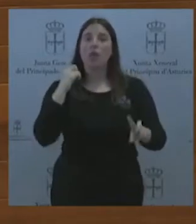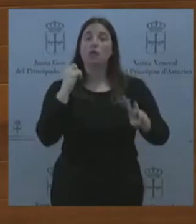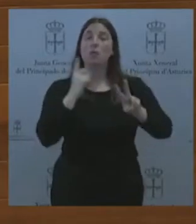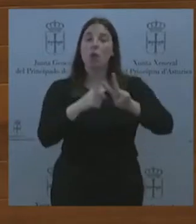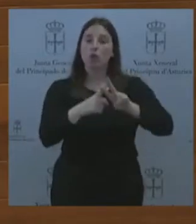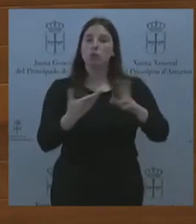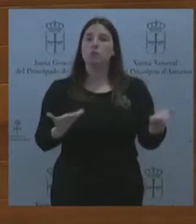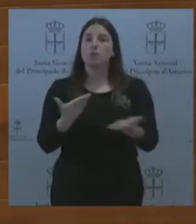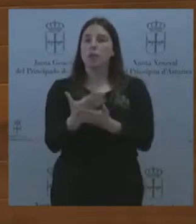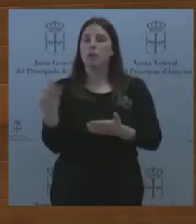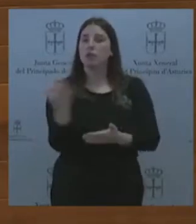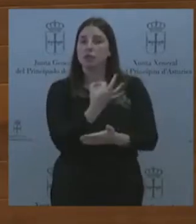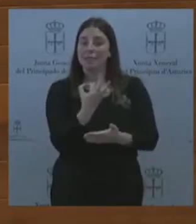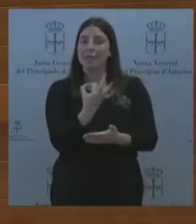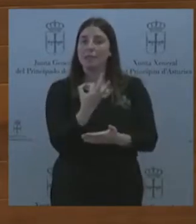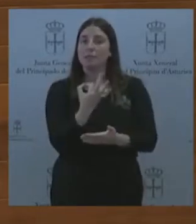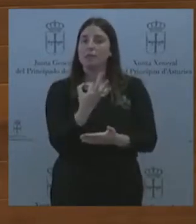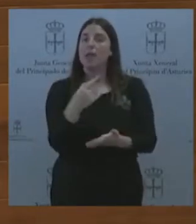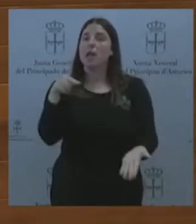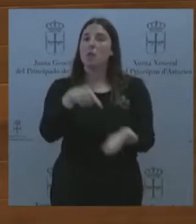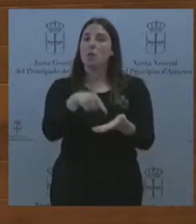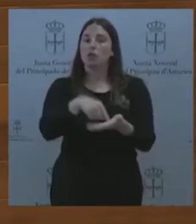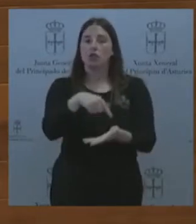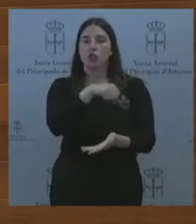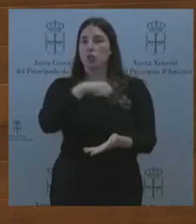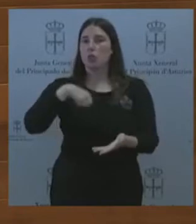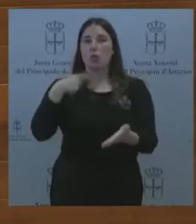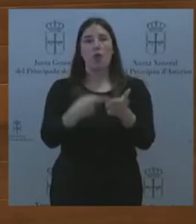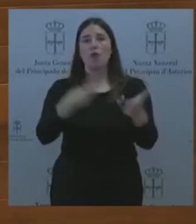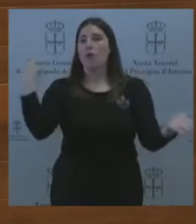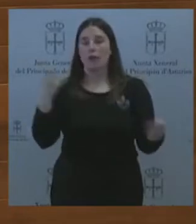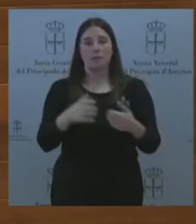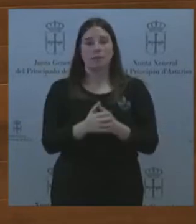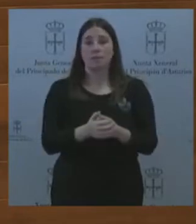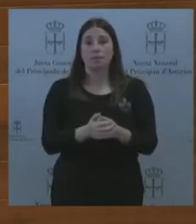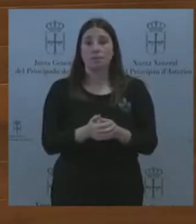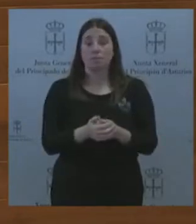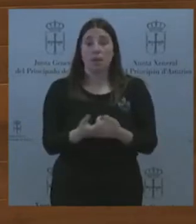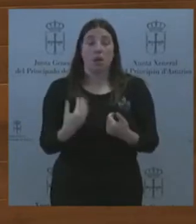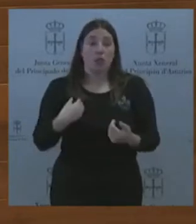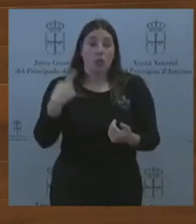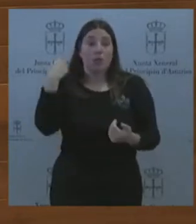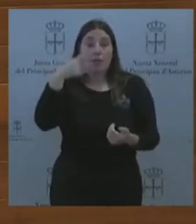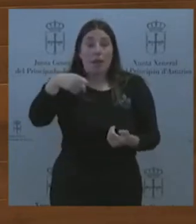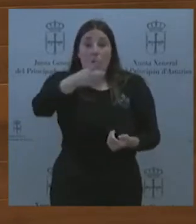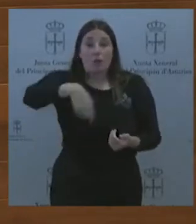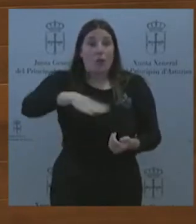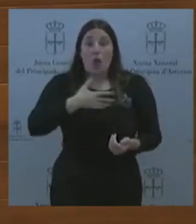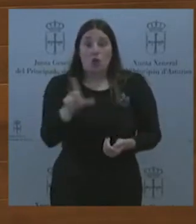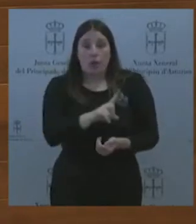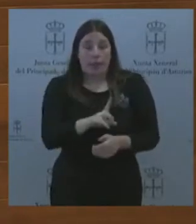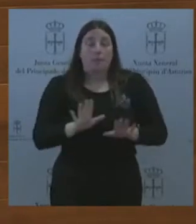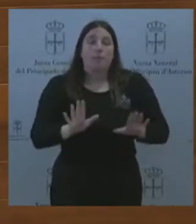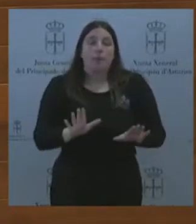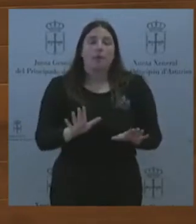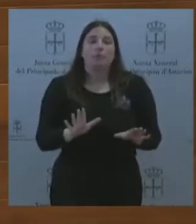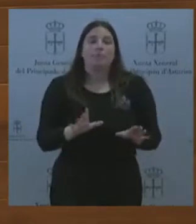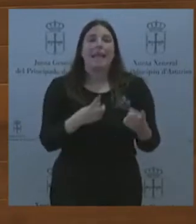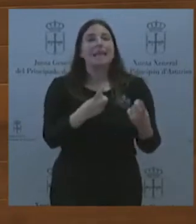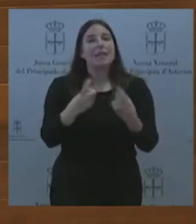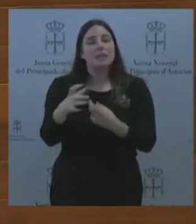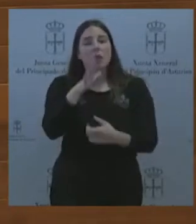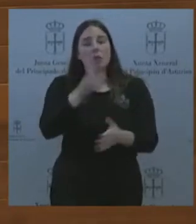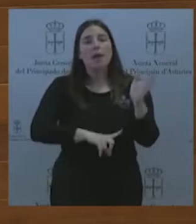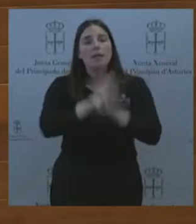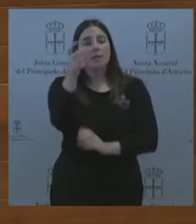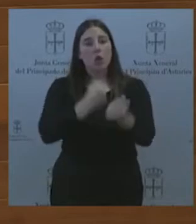impuestos propios. Y no querrán hacerlo, lo sabemos, pero también sabemos que es fundamental para el desarrollo económico de nuestra región que apliquen